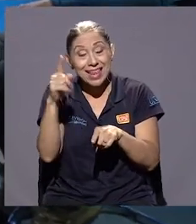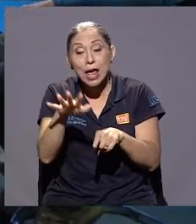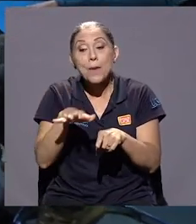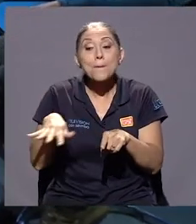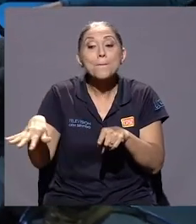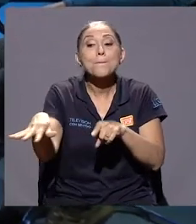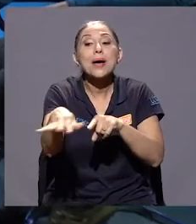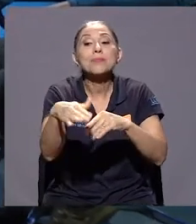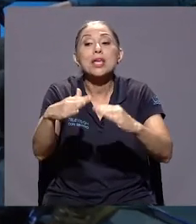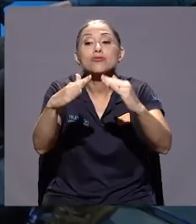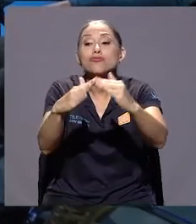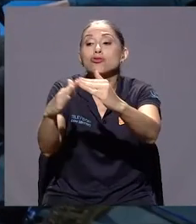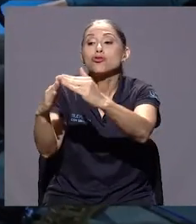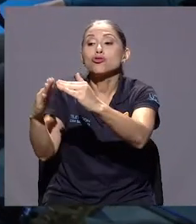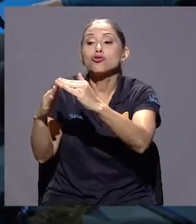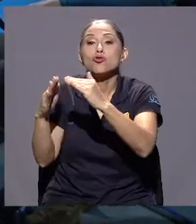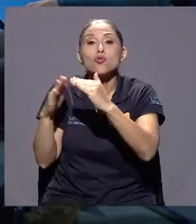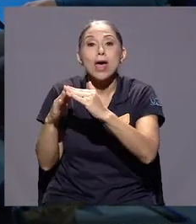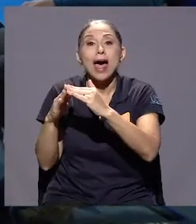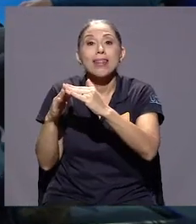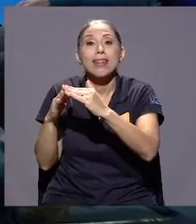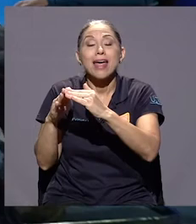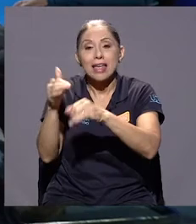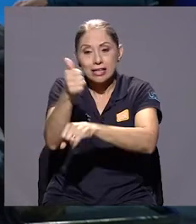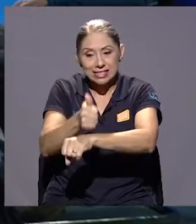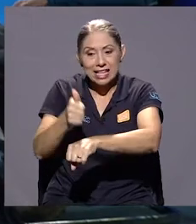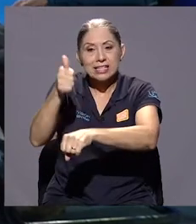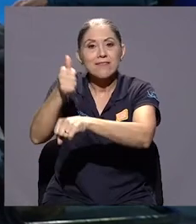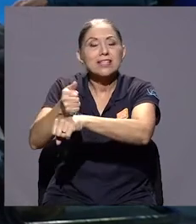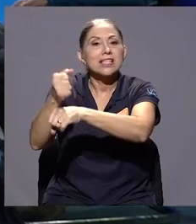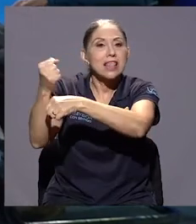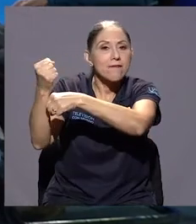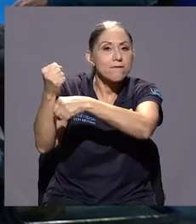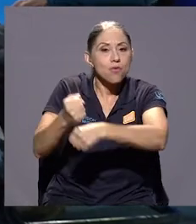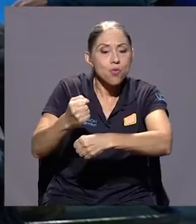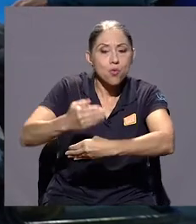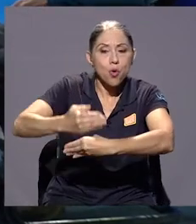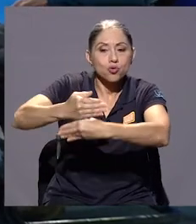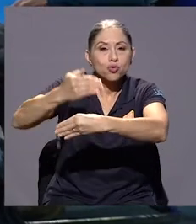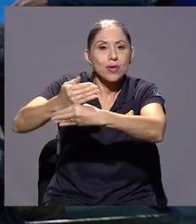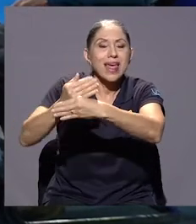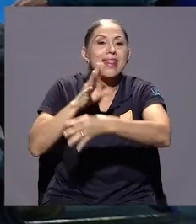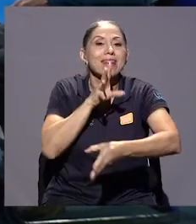torno de un territorio natural o que se inserta en un territorio natural